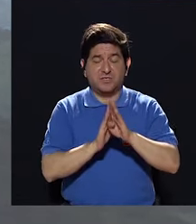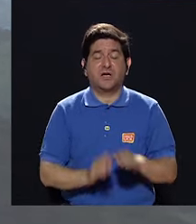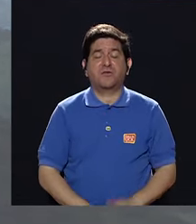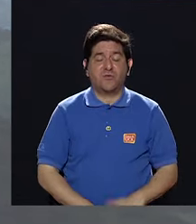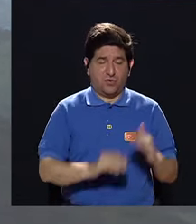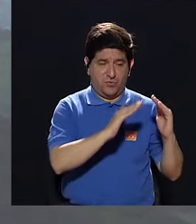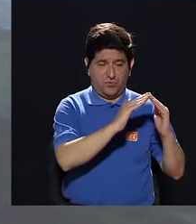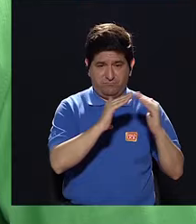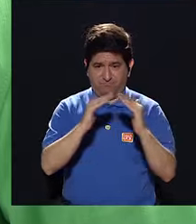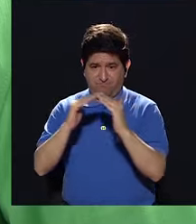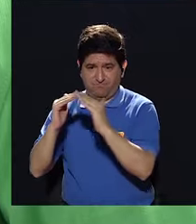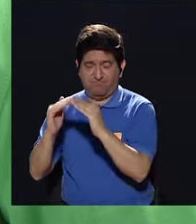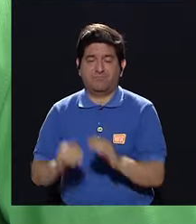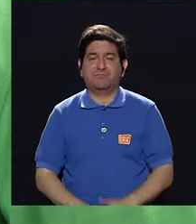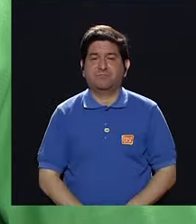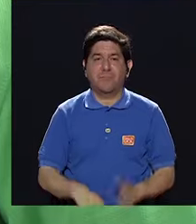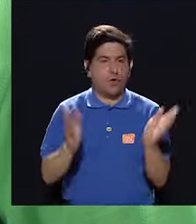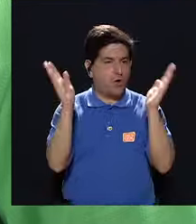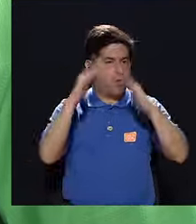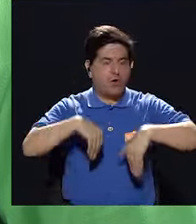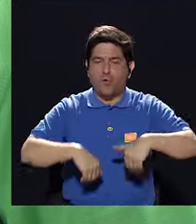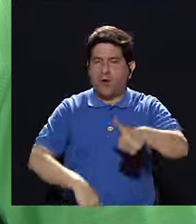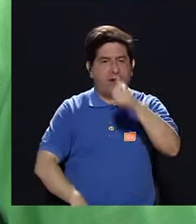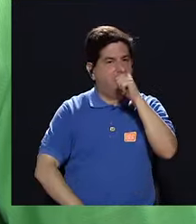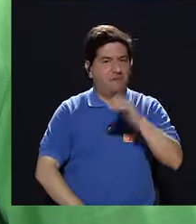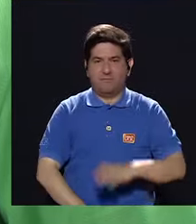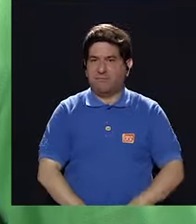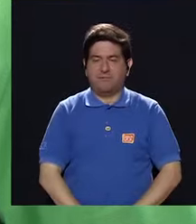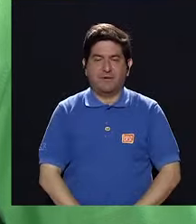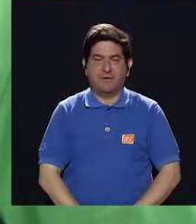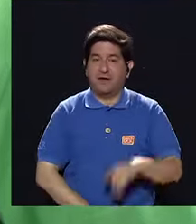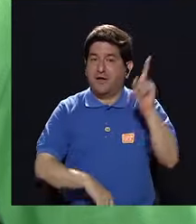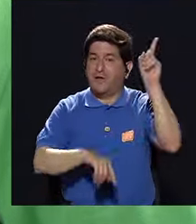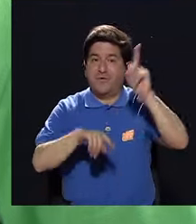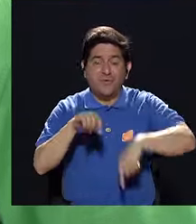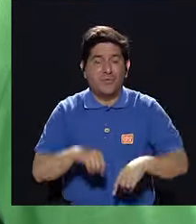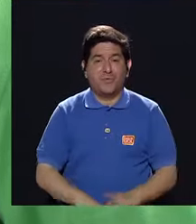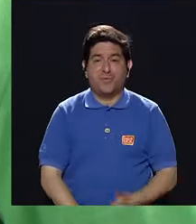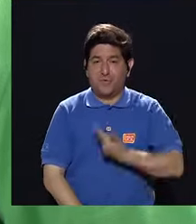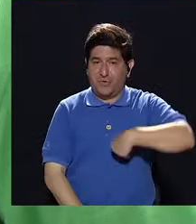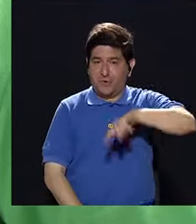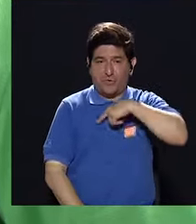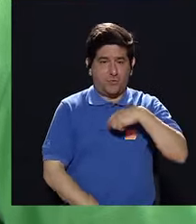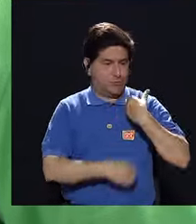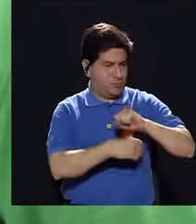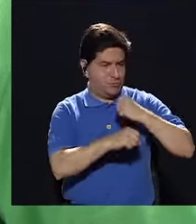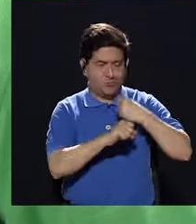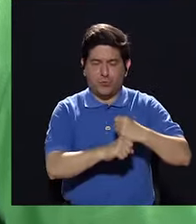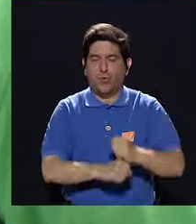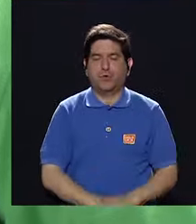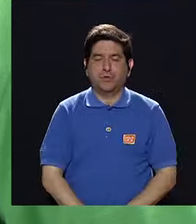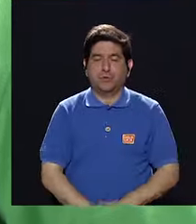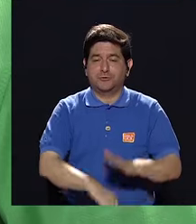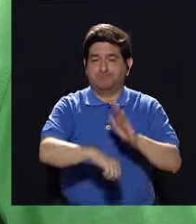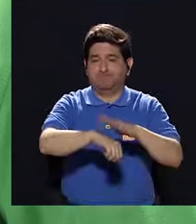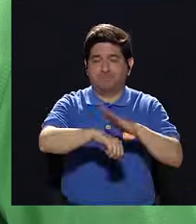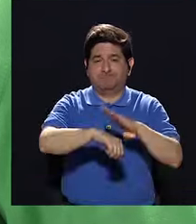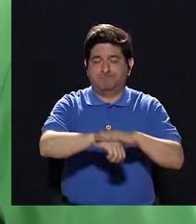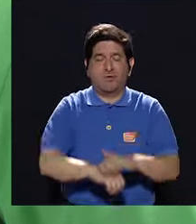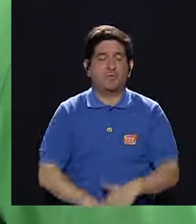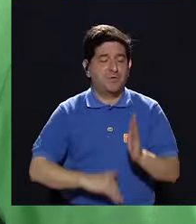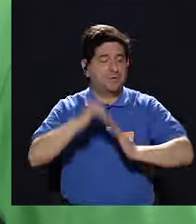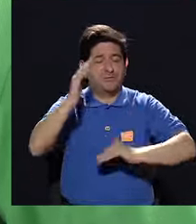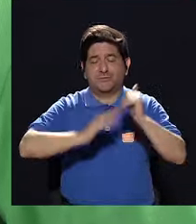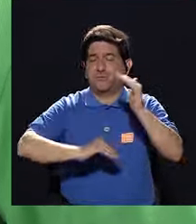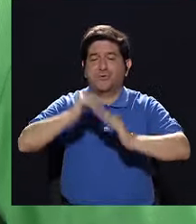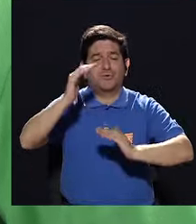urbano porque no hay disponibilidad del recurso. Entonces, no podemos como municipalidad no podemos dar